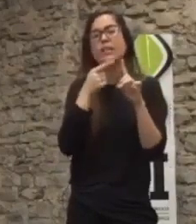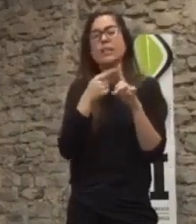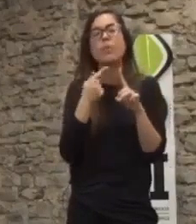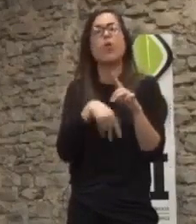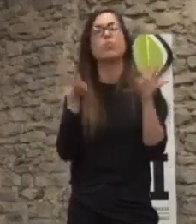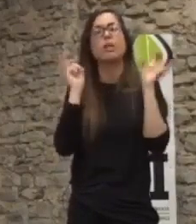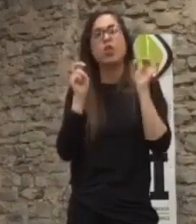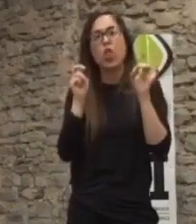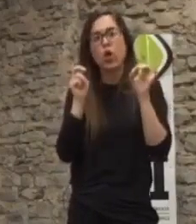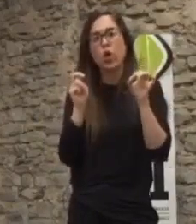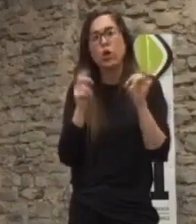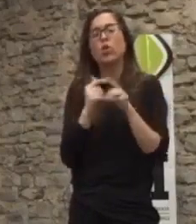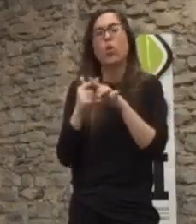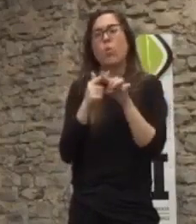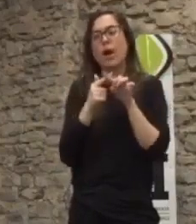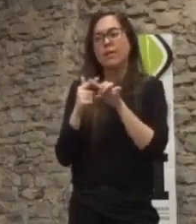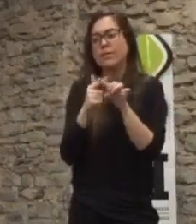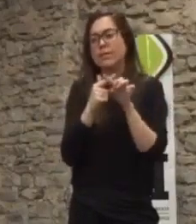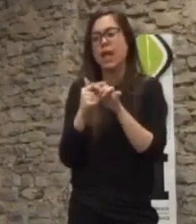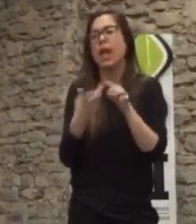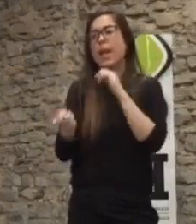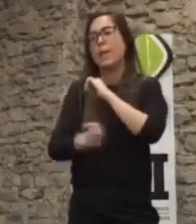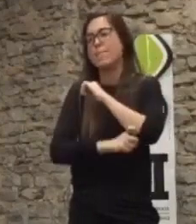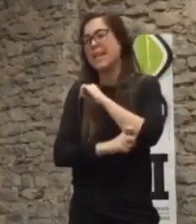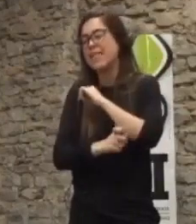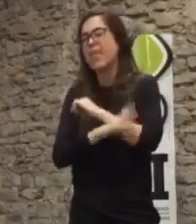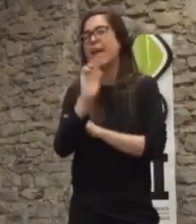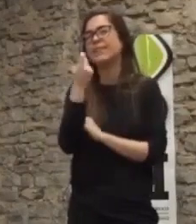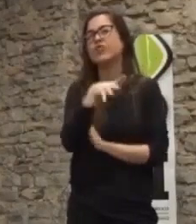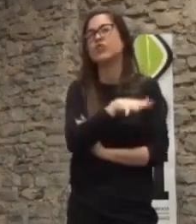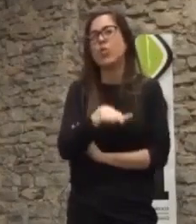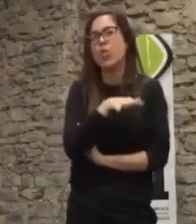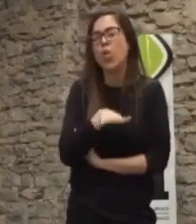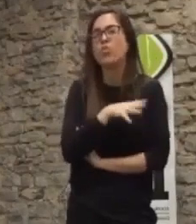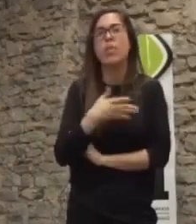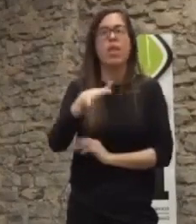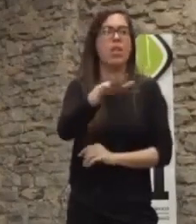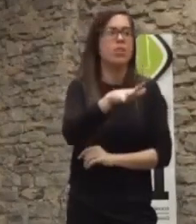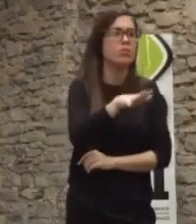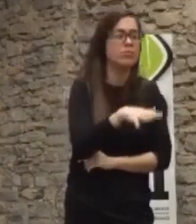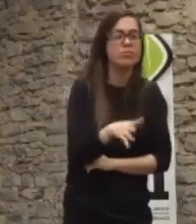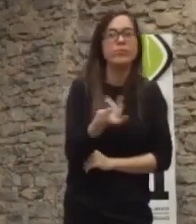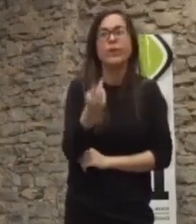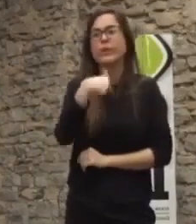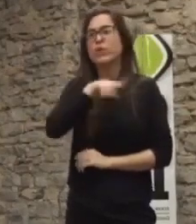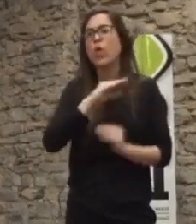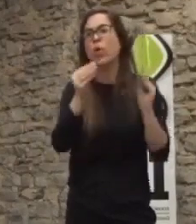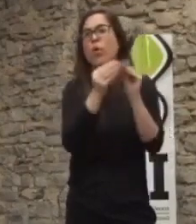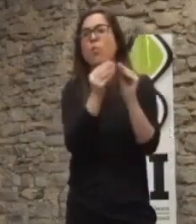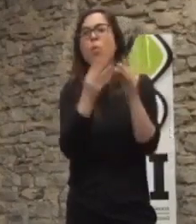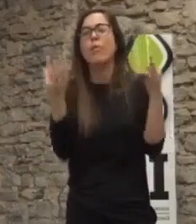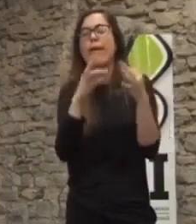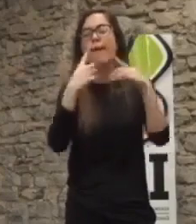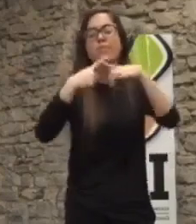sobre metodologías, compartir qué experiencias han sido exitosas en cada municipio, qué tenemos en común, qué